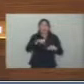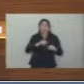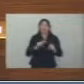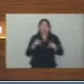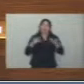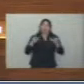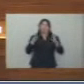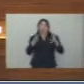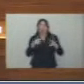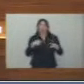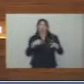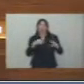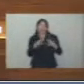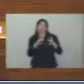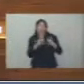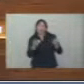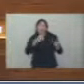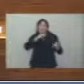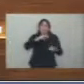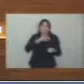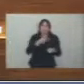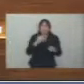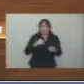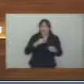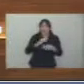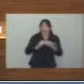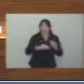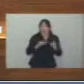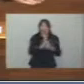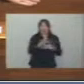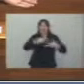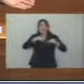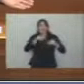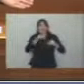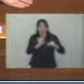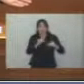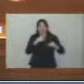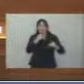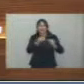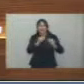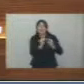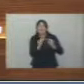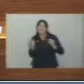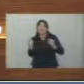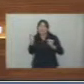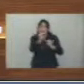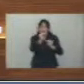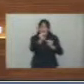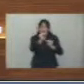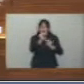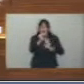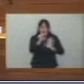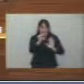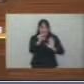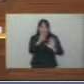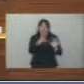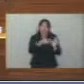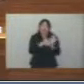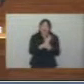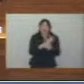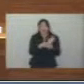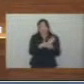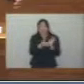una ejecución fantástica, que esté todo hecho, no, ni muchísimo menos. Lo que decimos es que es mayor Y por lo tanto, será menos mala, si se